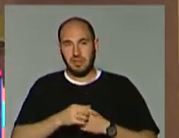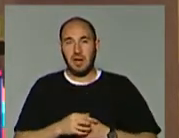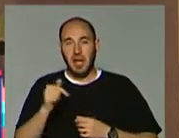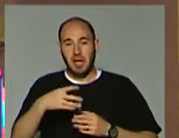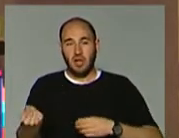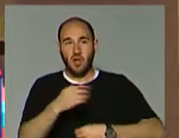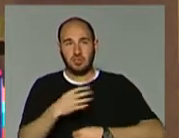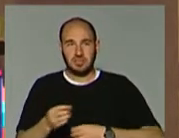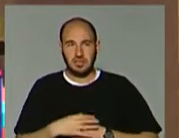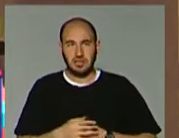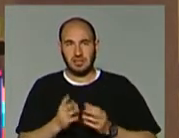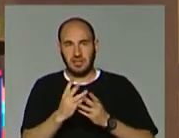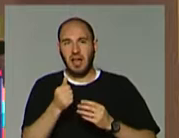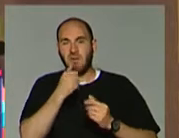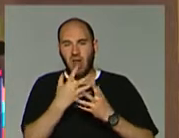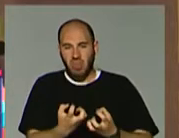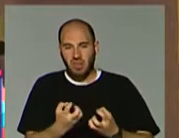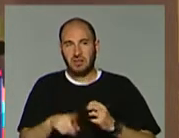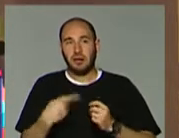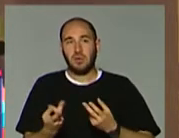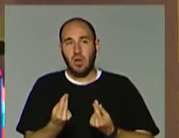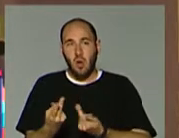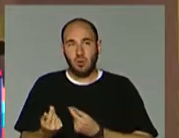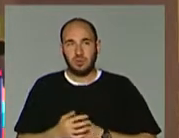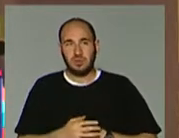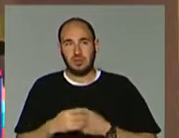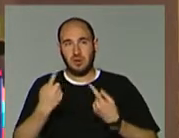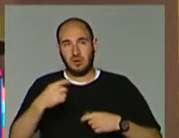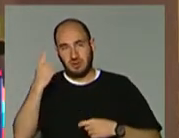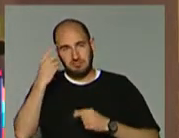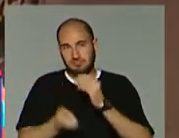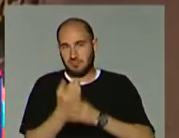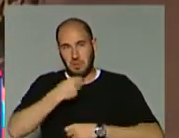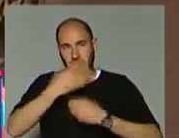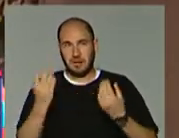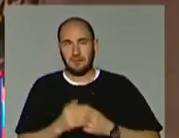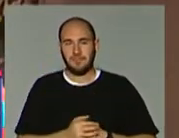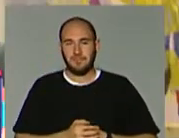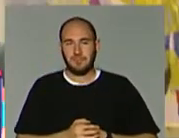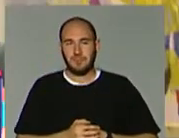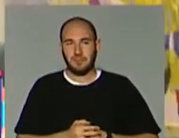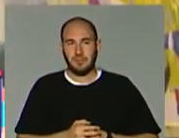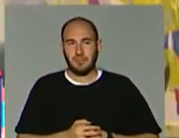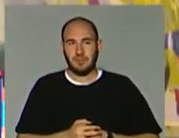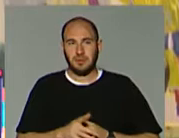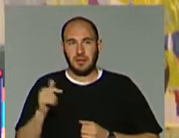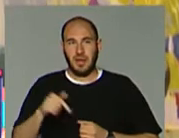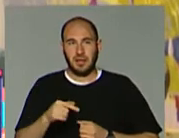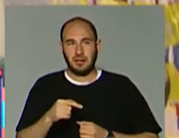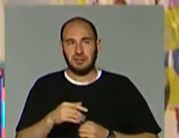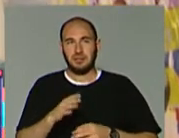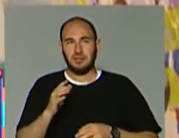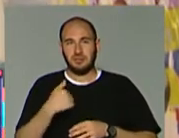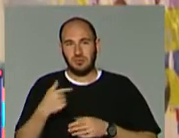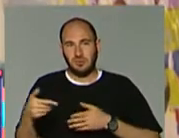se cosecha, se deshidrata y después podés usarlo para lo que tu creatividad te diga. Y estar acá cobra sentido en lo que